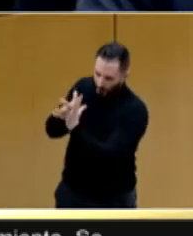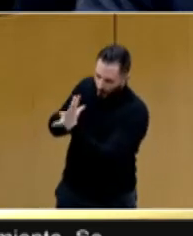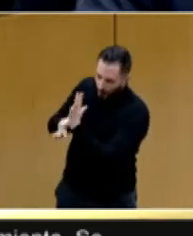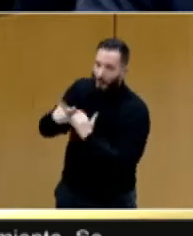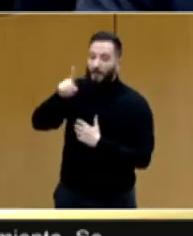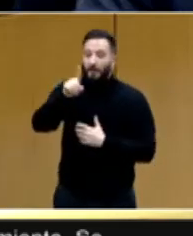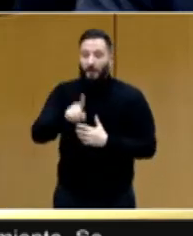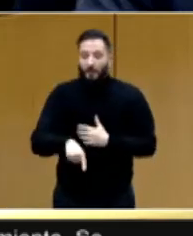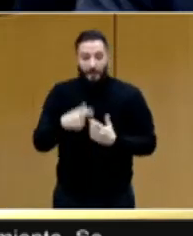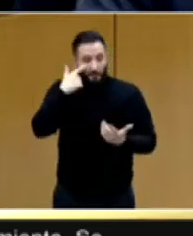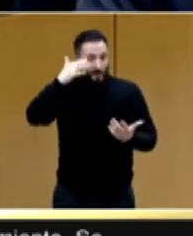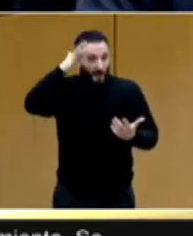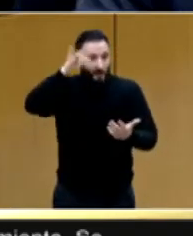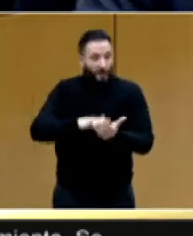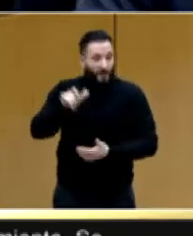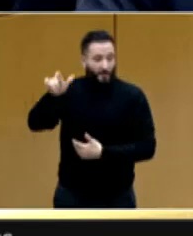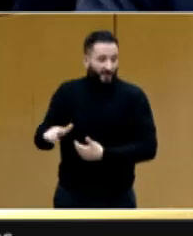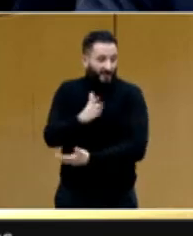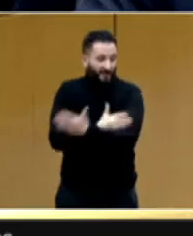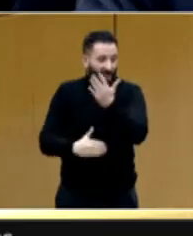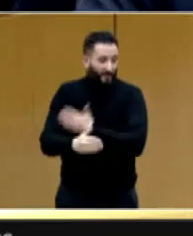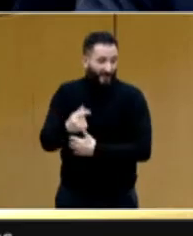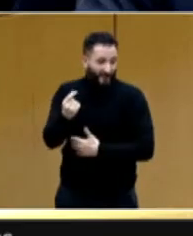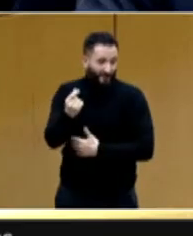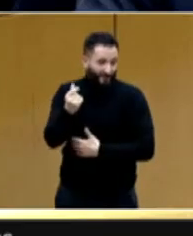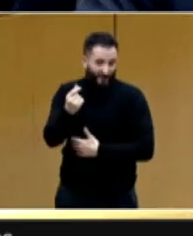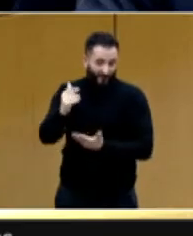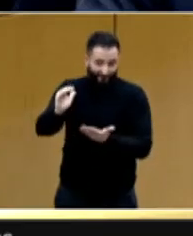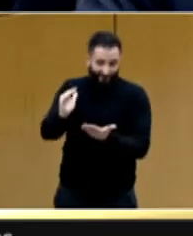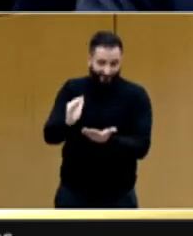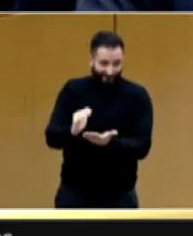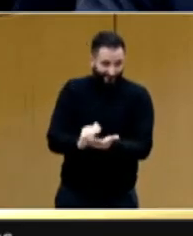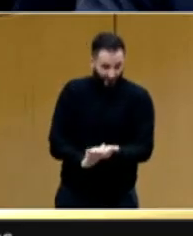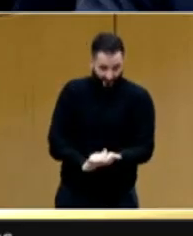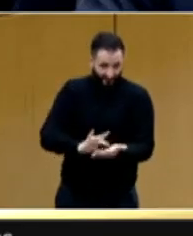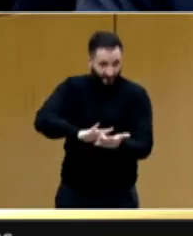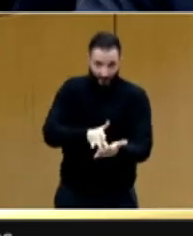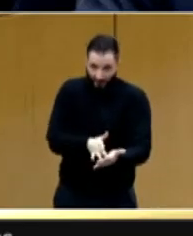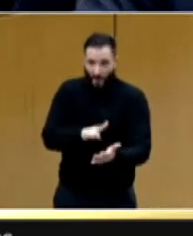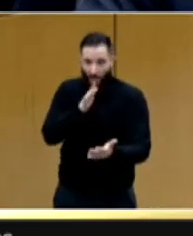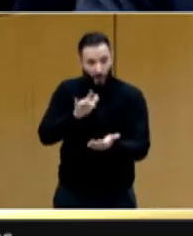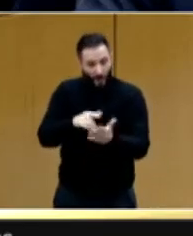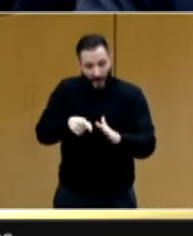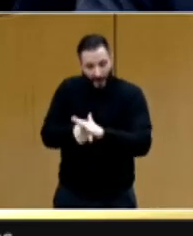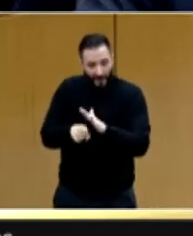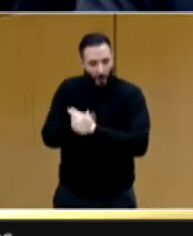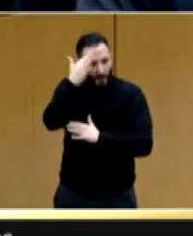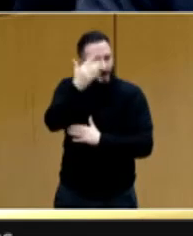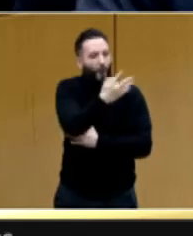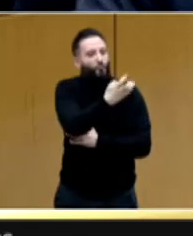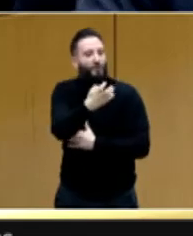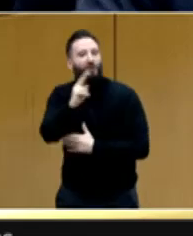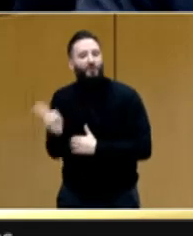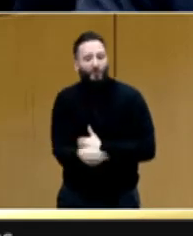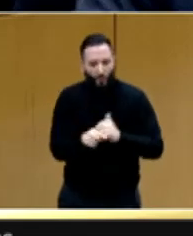no contributiva se quede sin dinero porque al final muchas veces establecemos también una contención económica para para gestionar 400 euros que